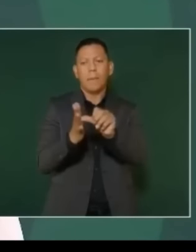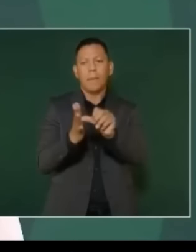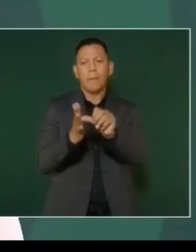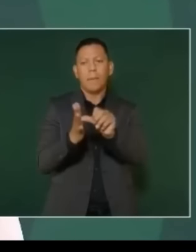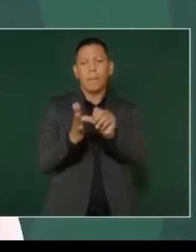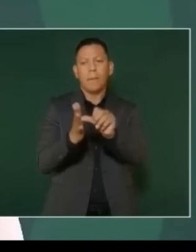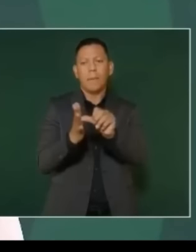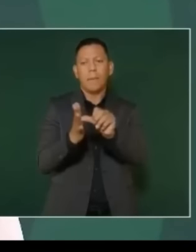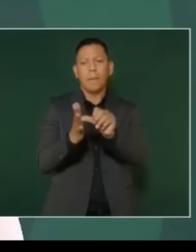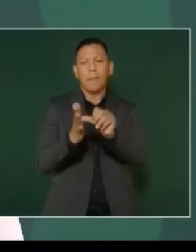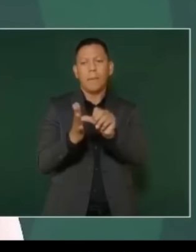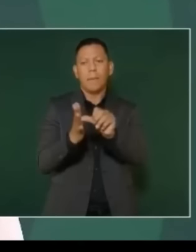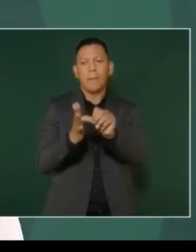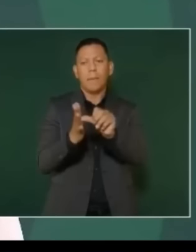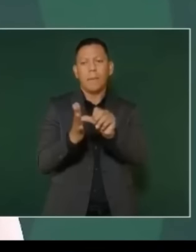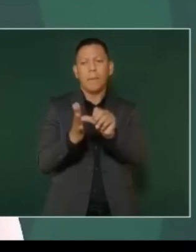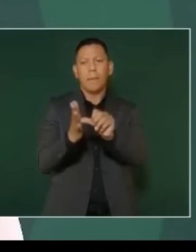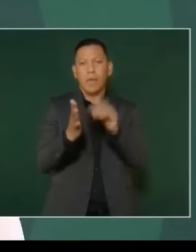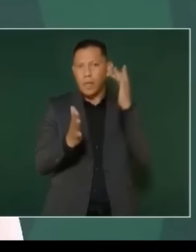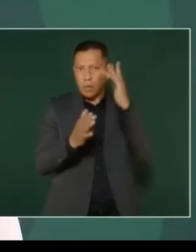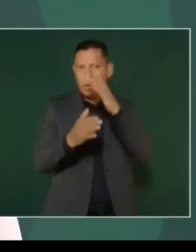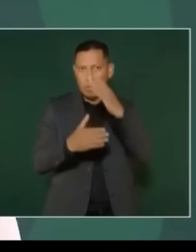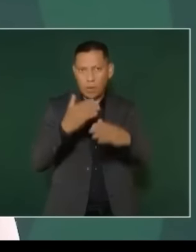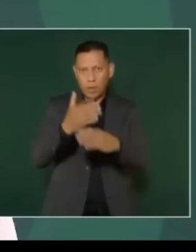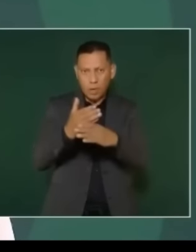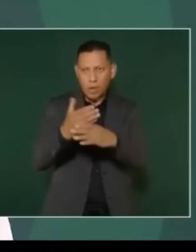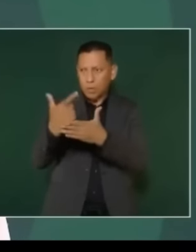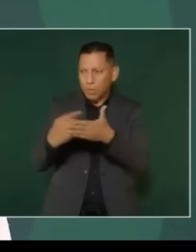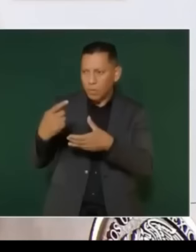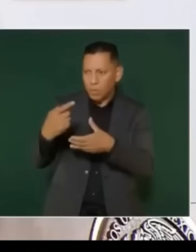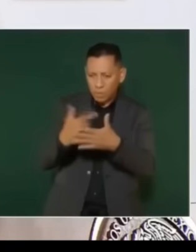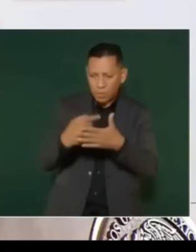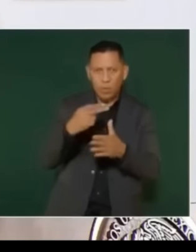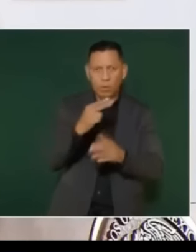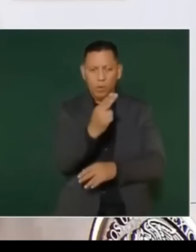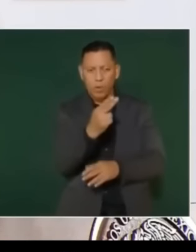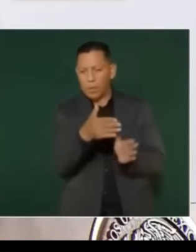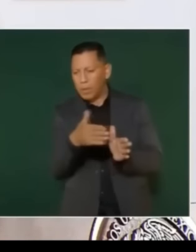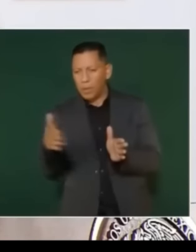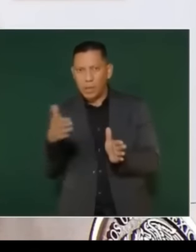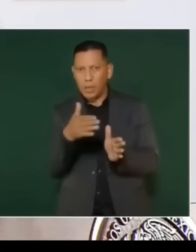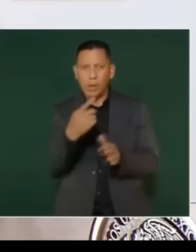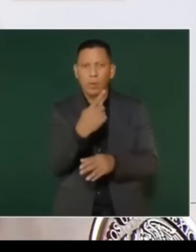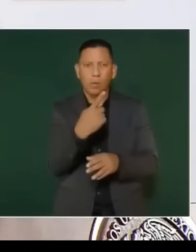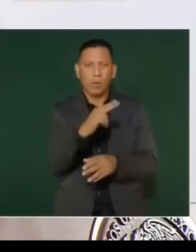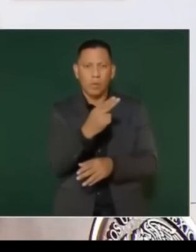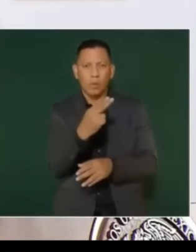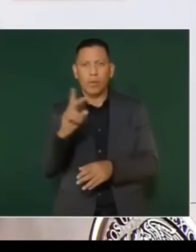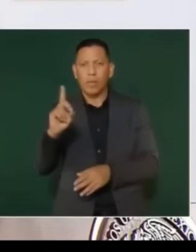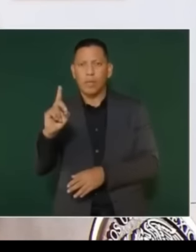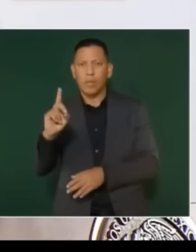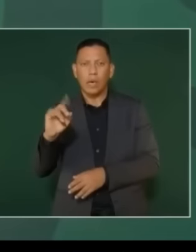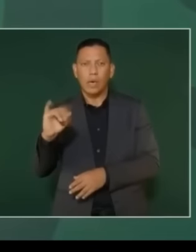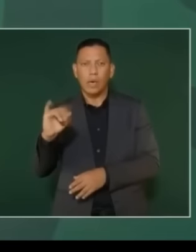mes que nacieron. Registramos, dice. A quienes nacieron entre noviembre y el 1 de noviembre y el 30